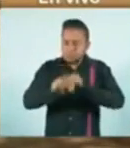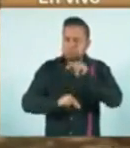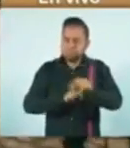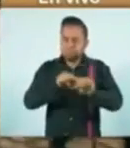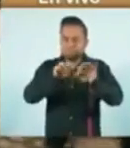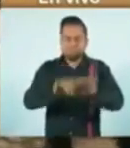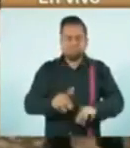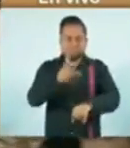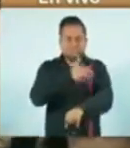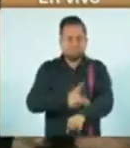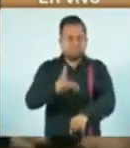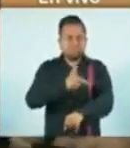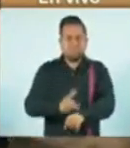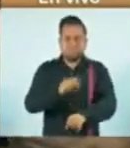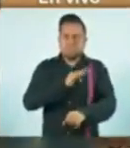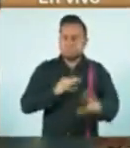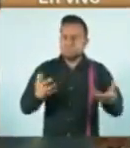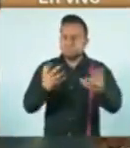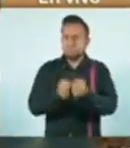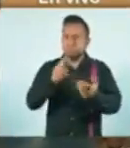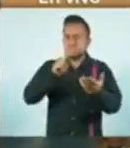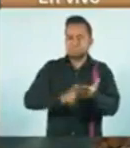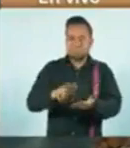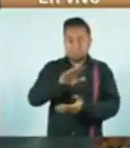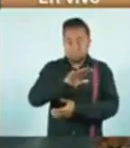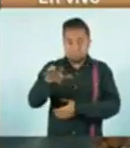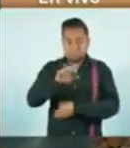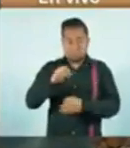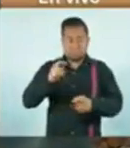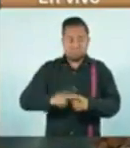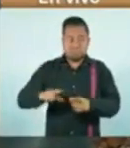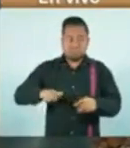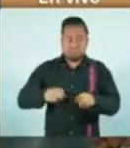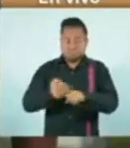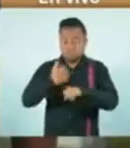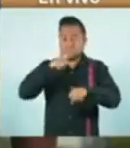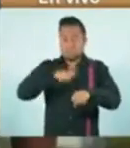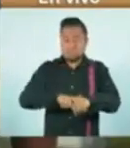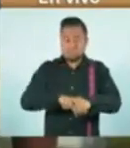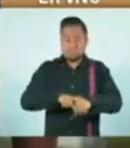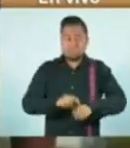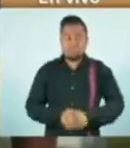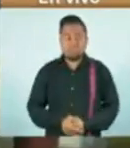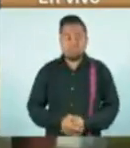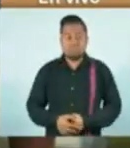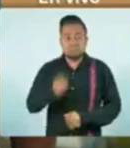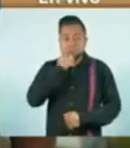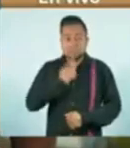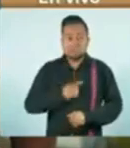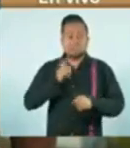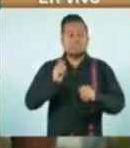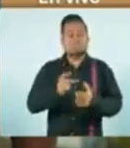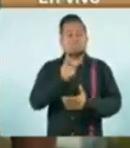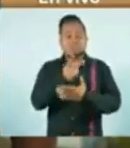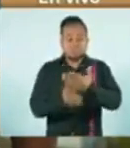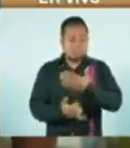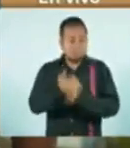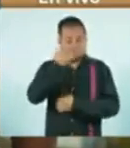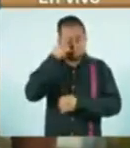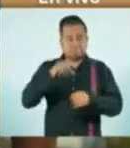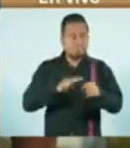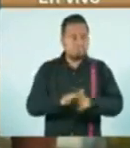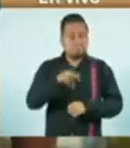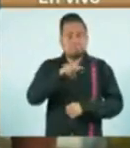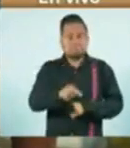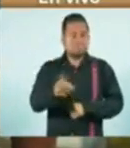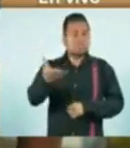para 2.500 familias. Con el gobierno estatal nos hablan del proyecto de hacer lo